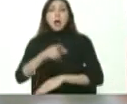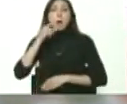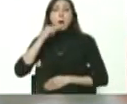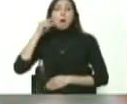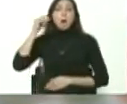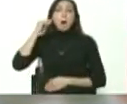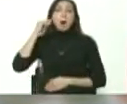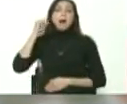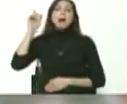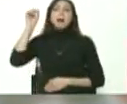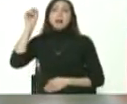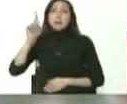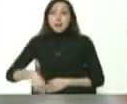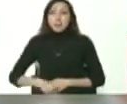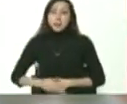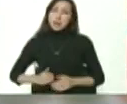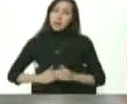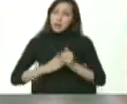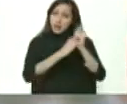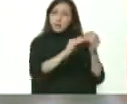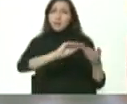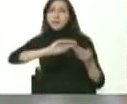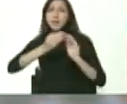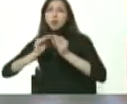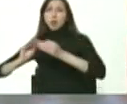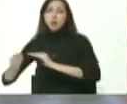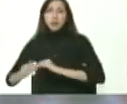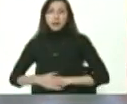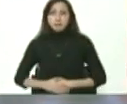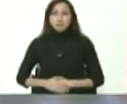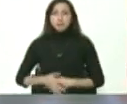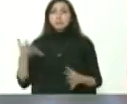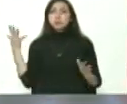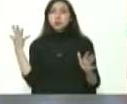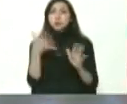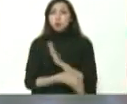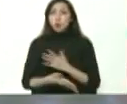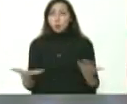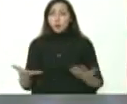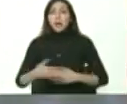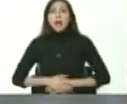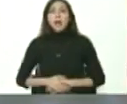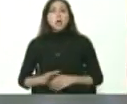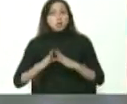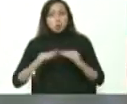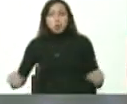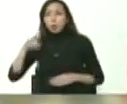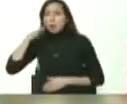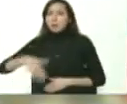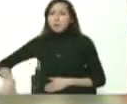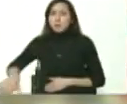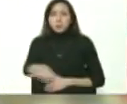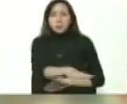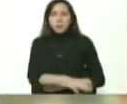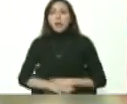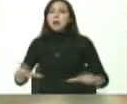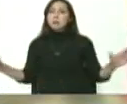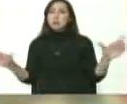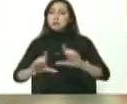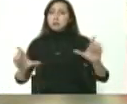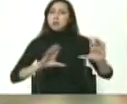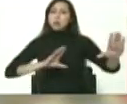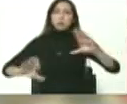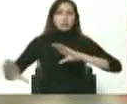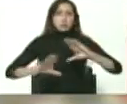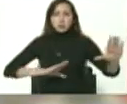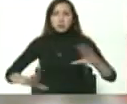calle, jefes y jefas de comunidad, a través de todo el poder popular, los medios de comunicación que el poder